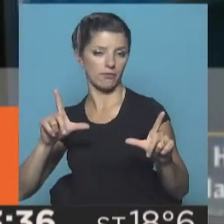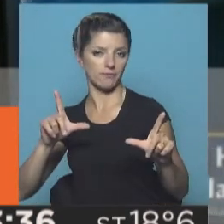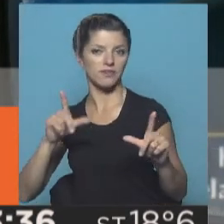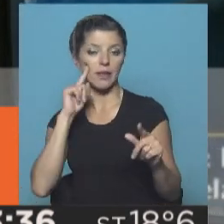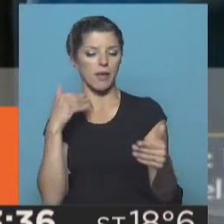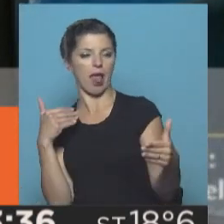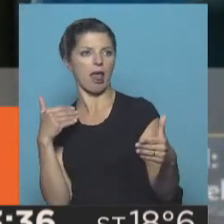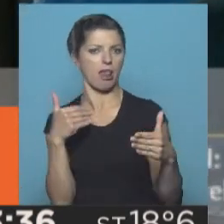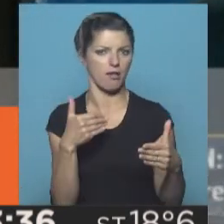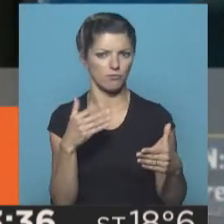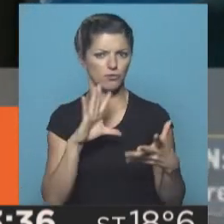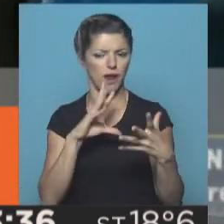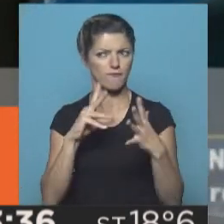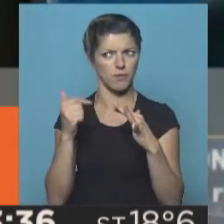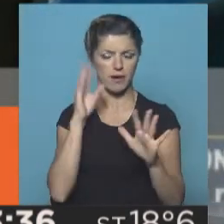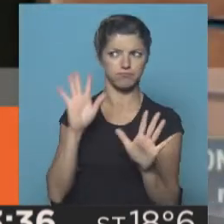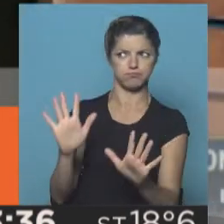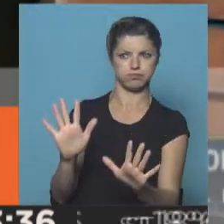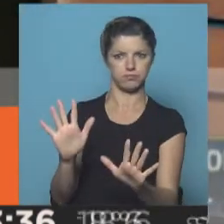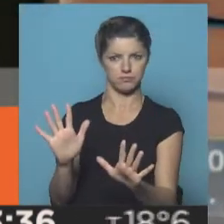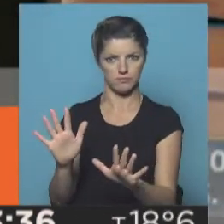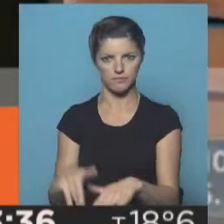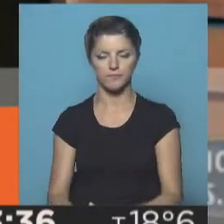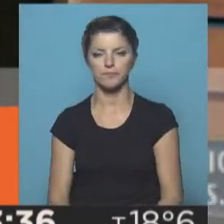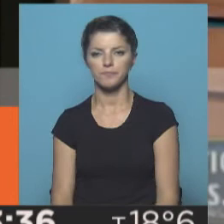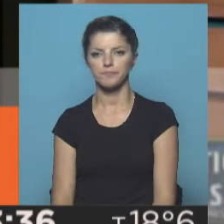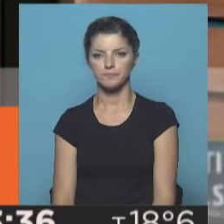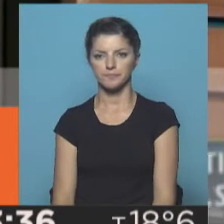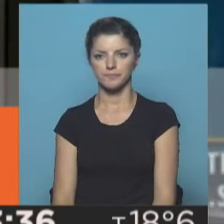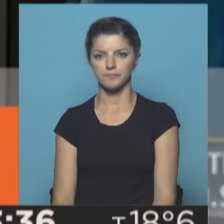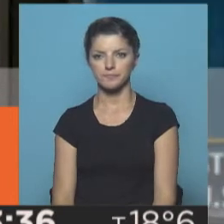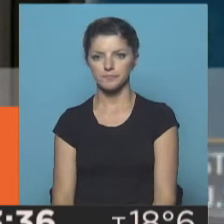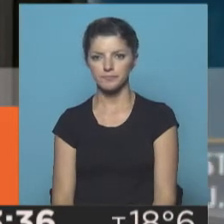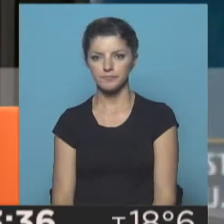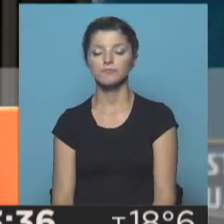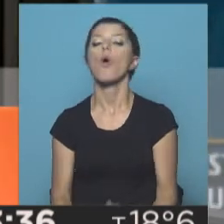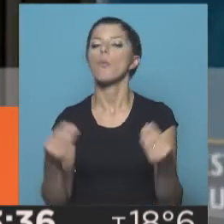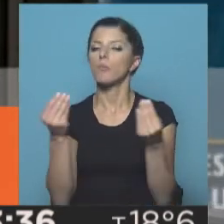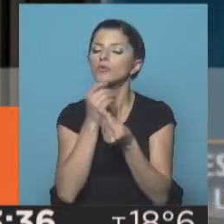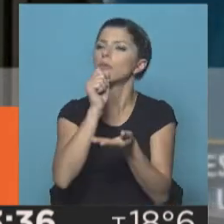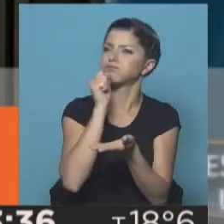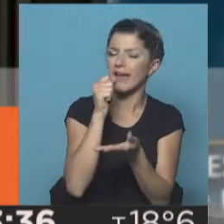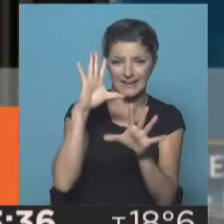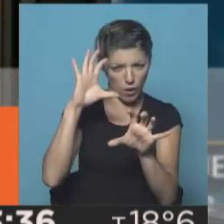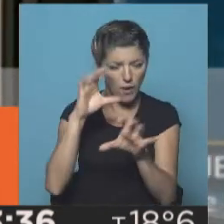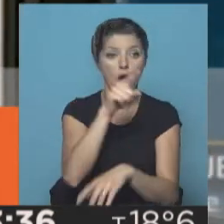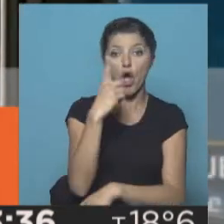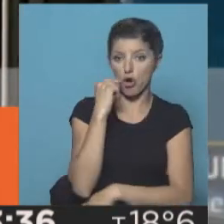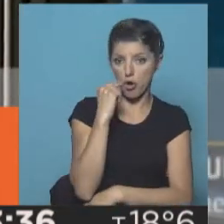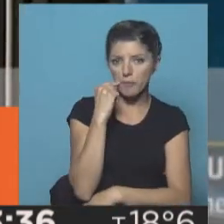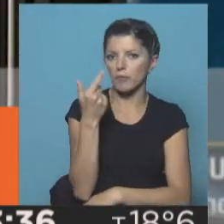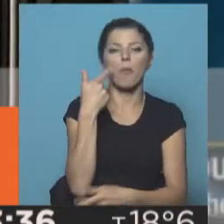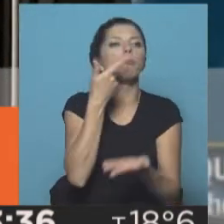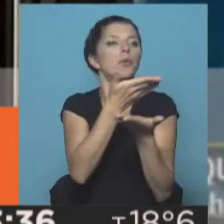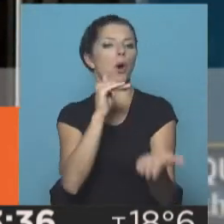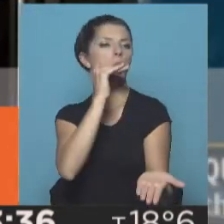su rival de una manera que se percibió como amenazante. Los cronistas recuerdan que si bien Bush no mostró una